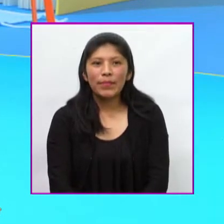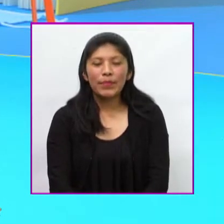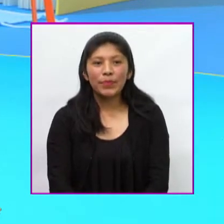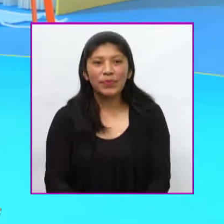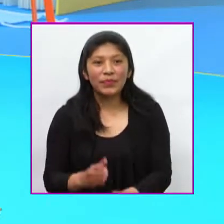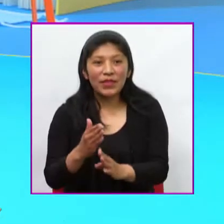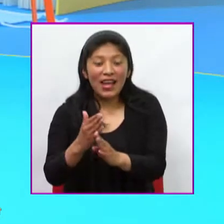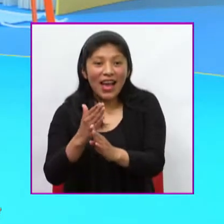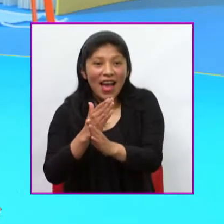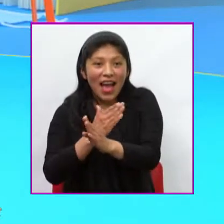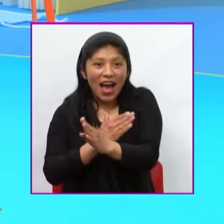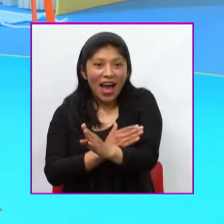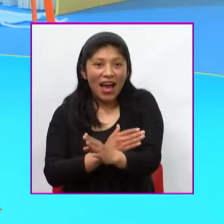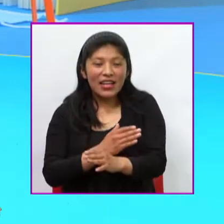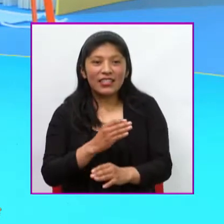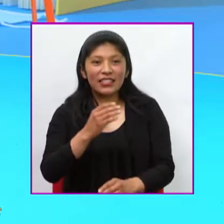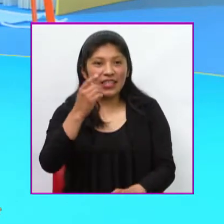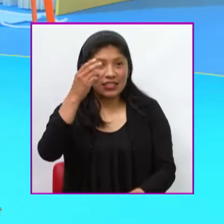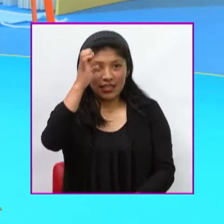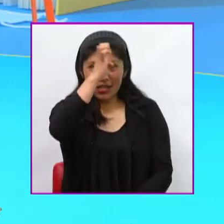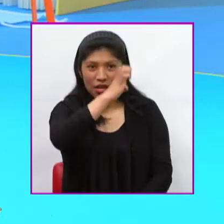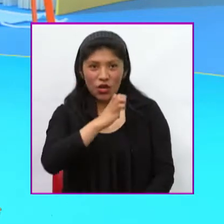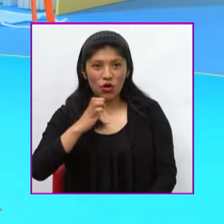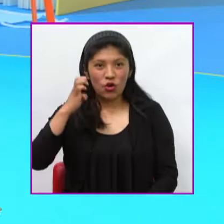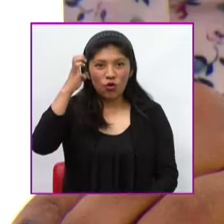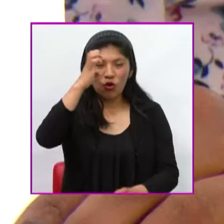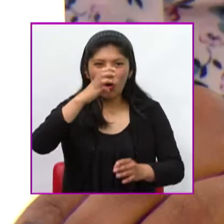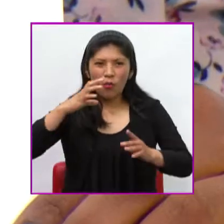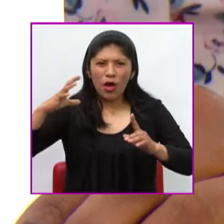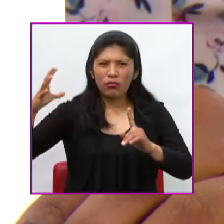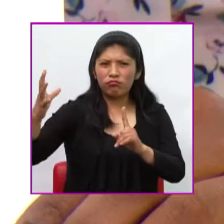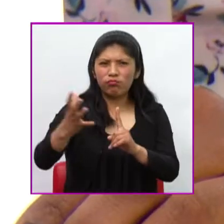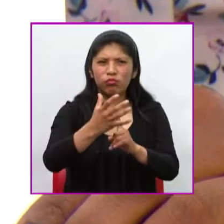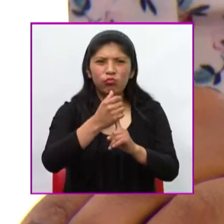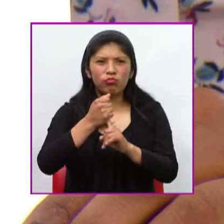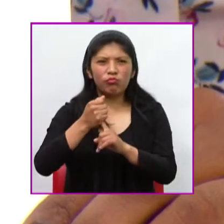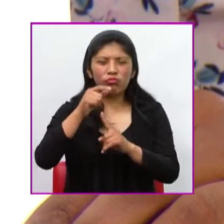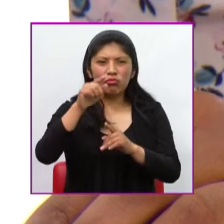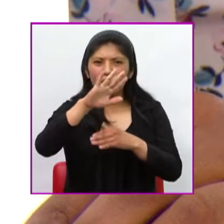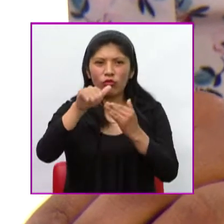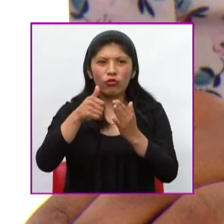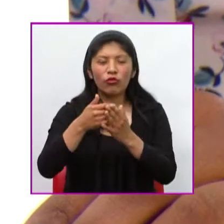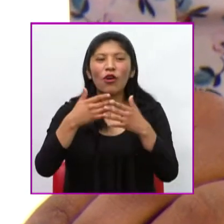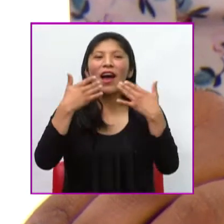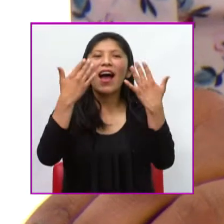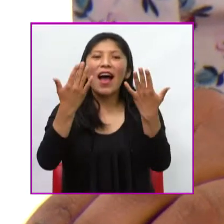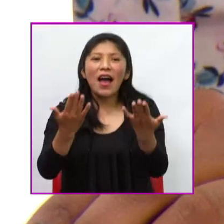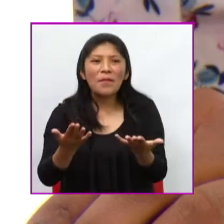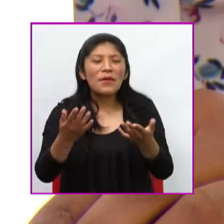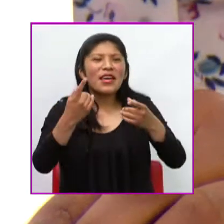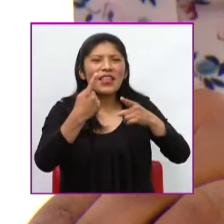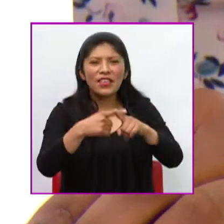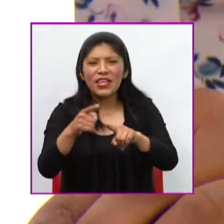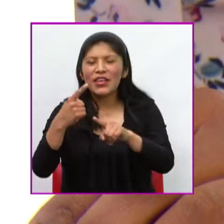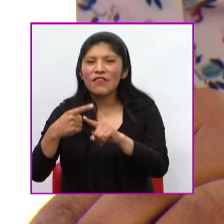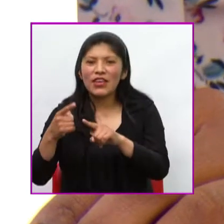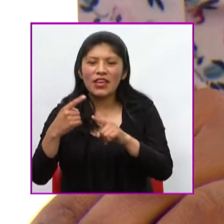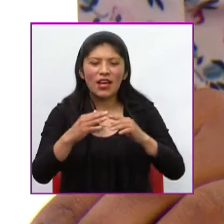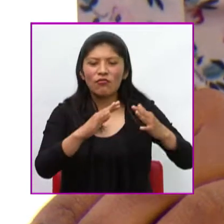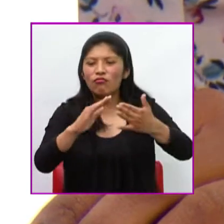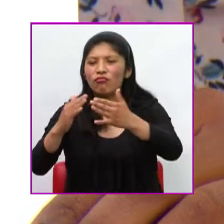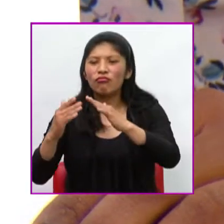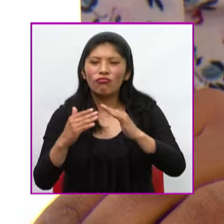Antes de la llegada de los europeos a nuestros territorios, ya existían pueblos originarios que le